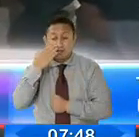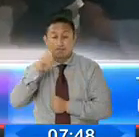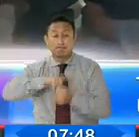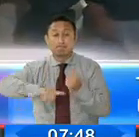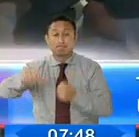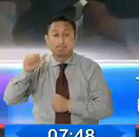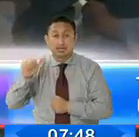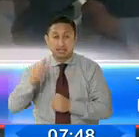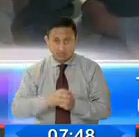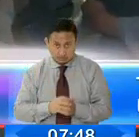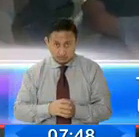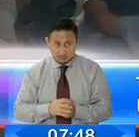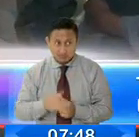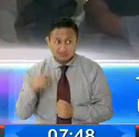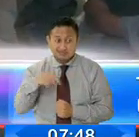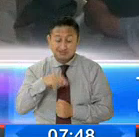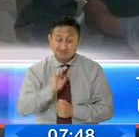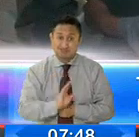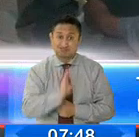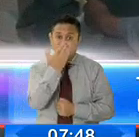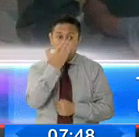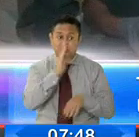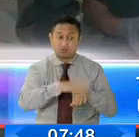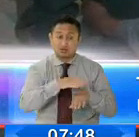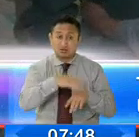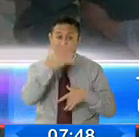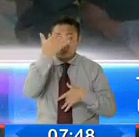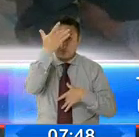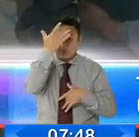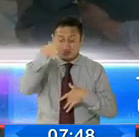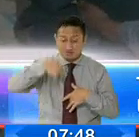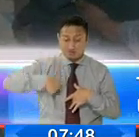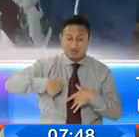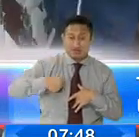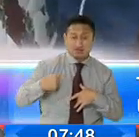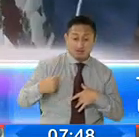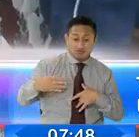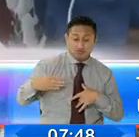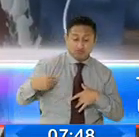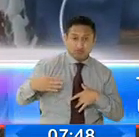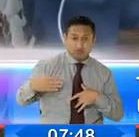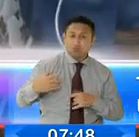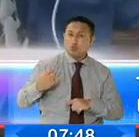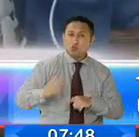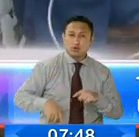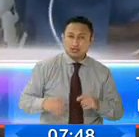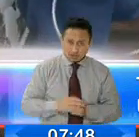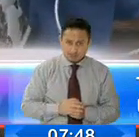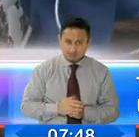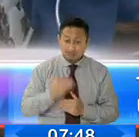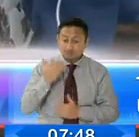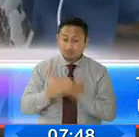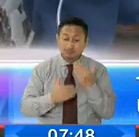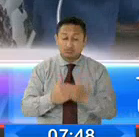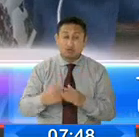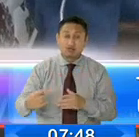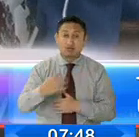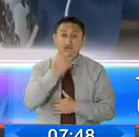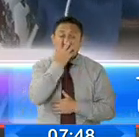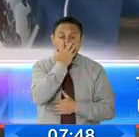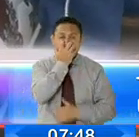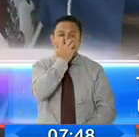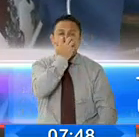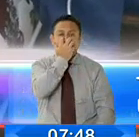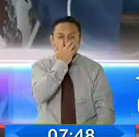hermana. La vida le cambió por completo cuando le detectaron insuficiencia pulmonar y desde entonces ha pasado atado a esta máquina